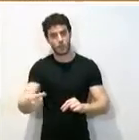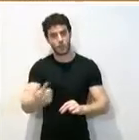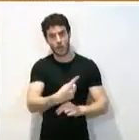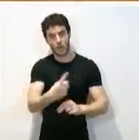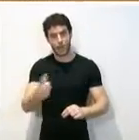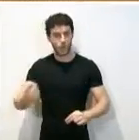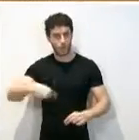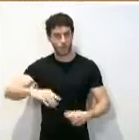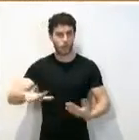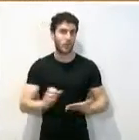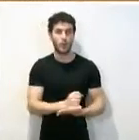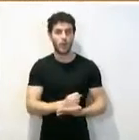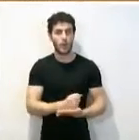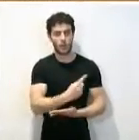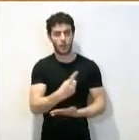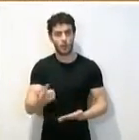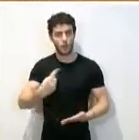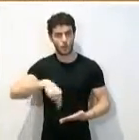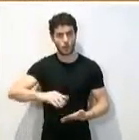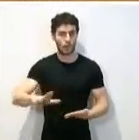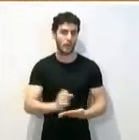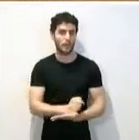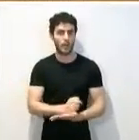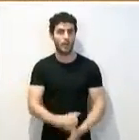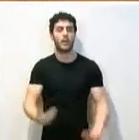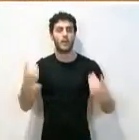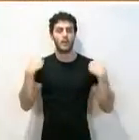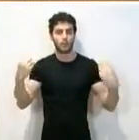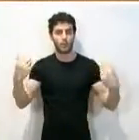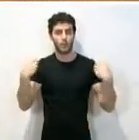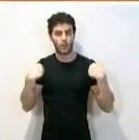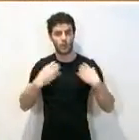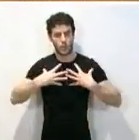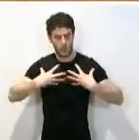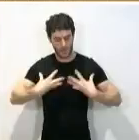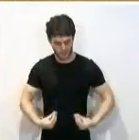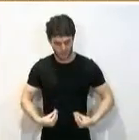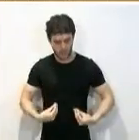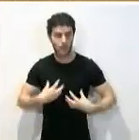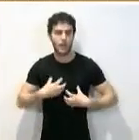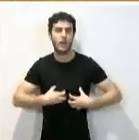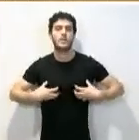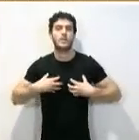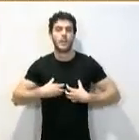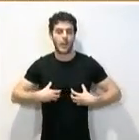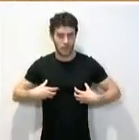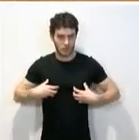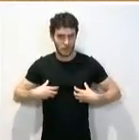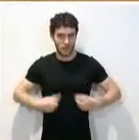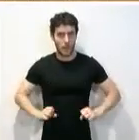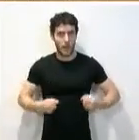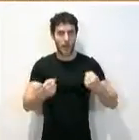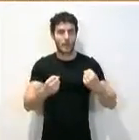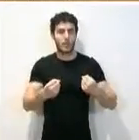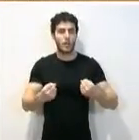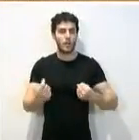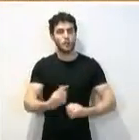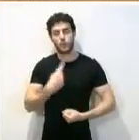nosotros, todos y cada una de nosotras, hemos sufrido depresiones, ansiedades, nervios,